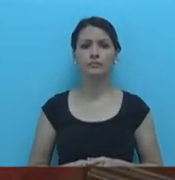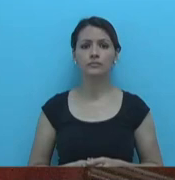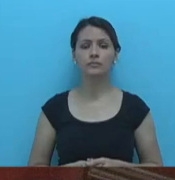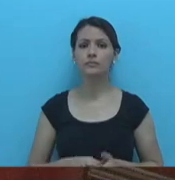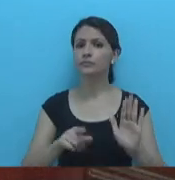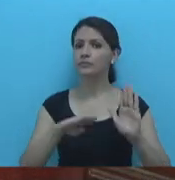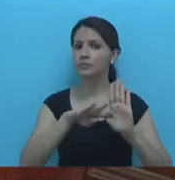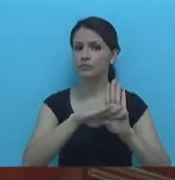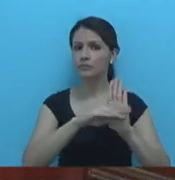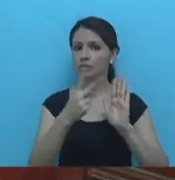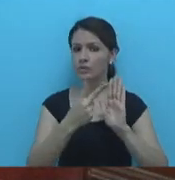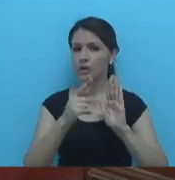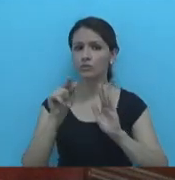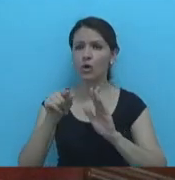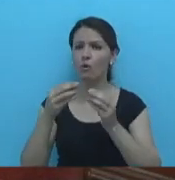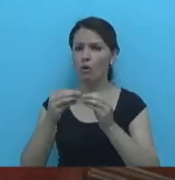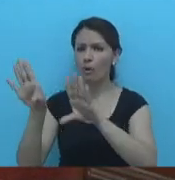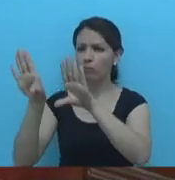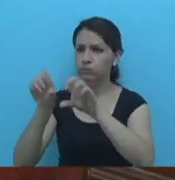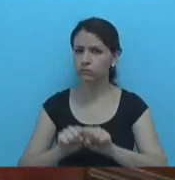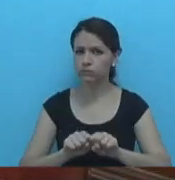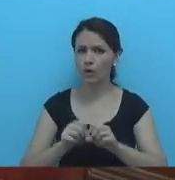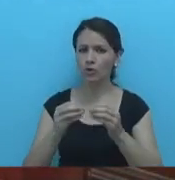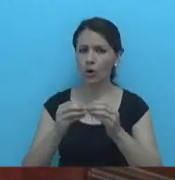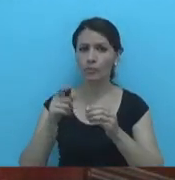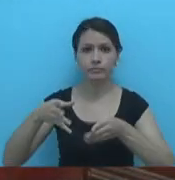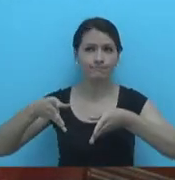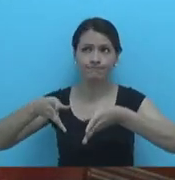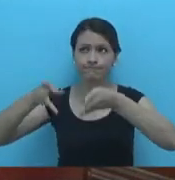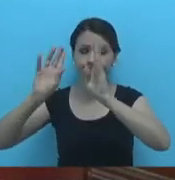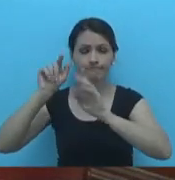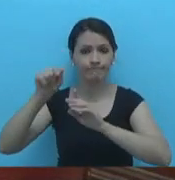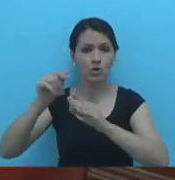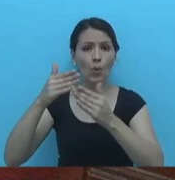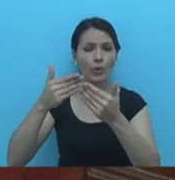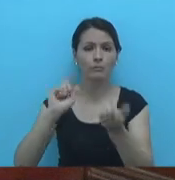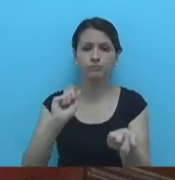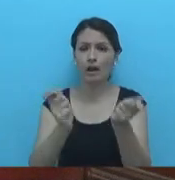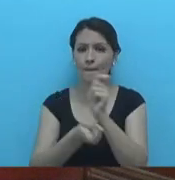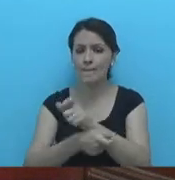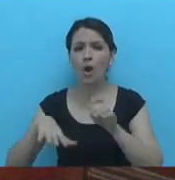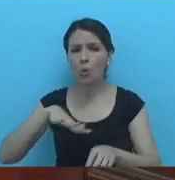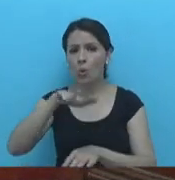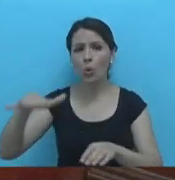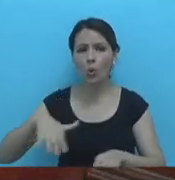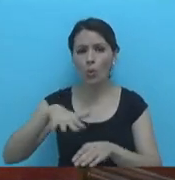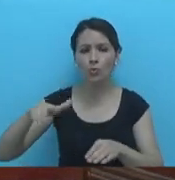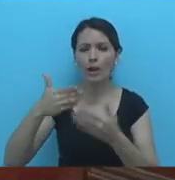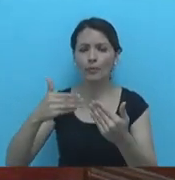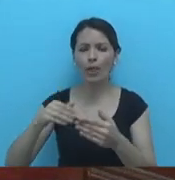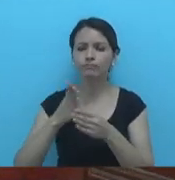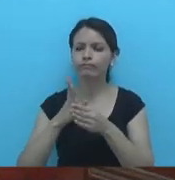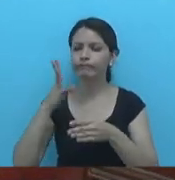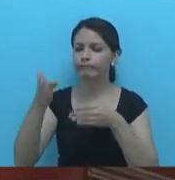Artículo 2. La expropiación se realiza con el cargo de que el inmueble descripto sea destinado al emplazamiento de un espacio de memoria activa